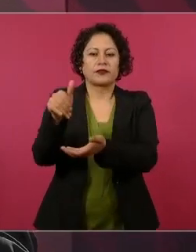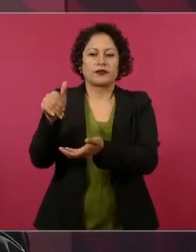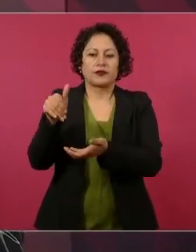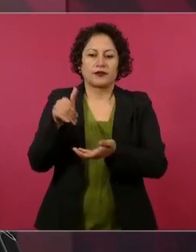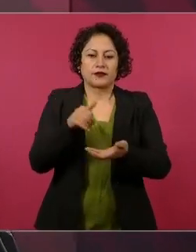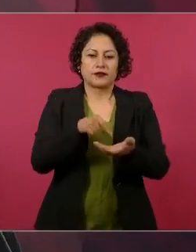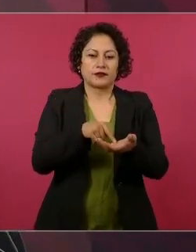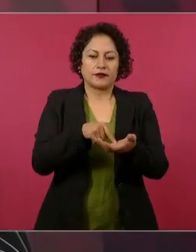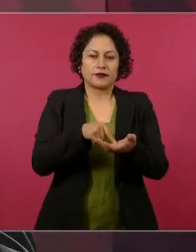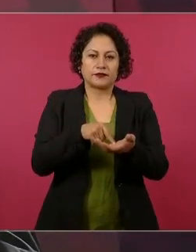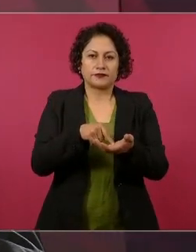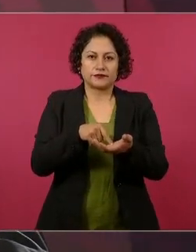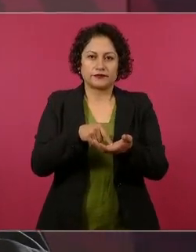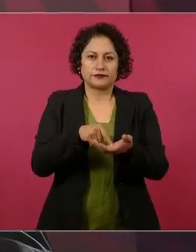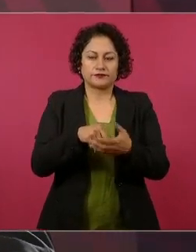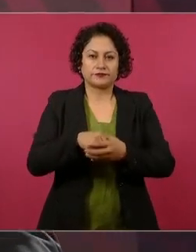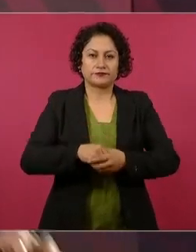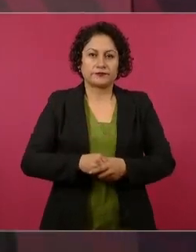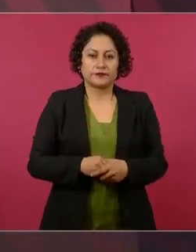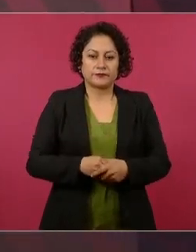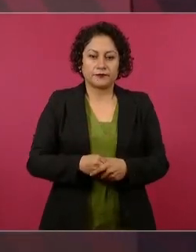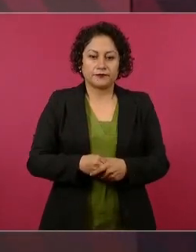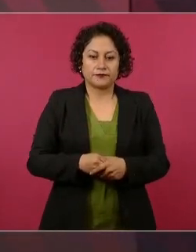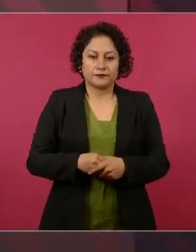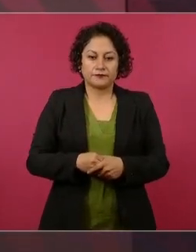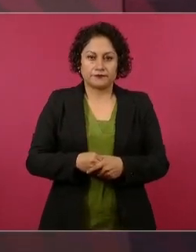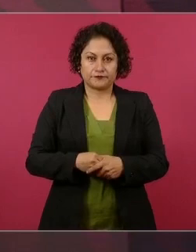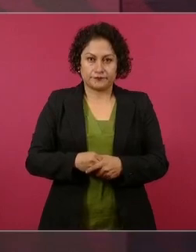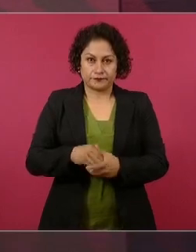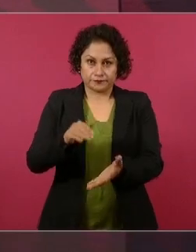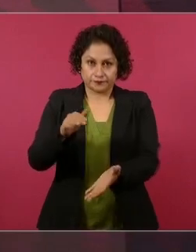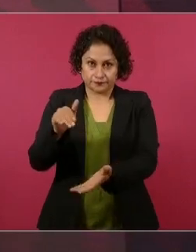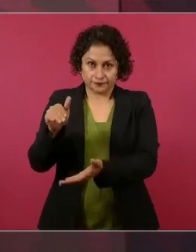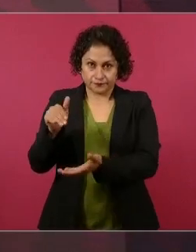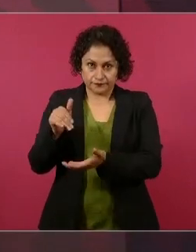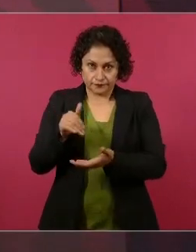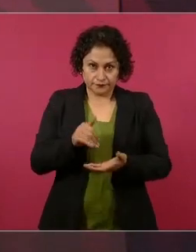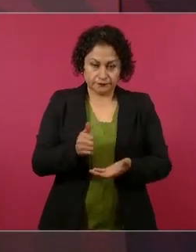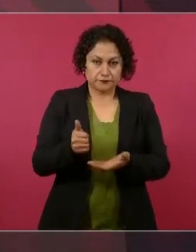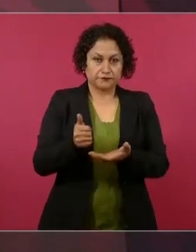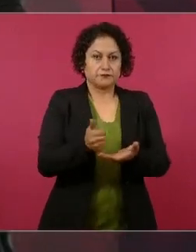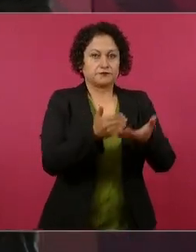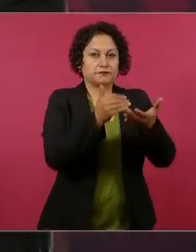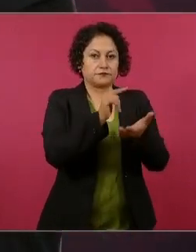la guacamaya. Lavaban